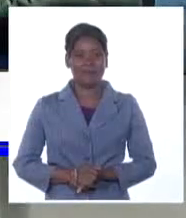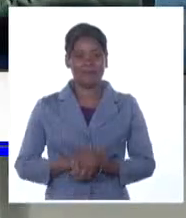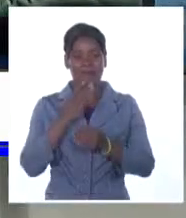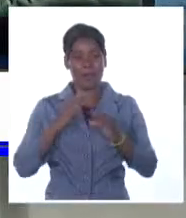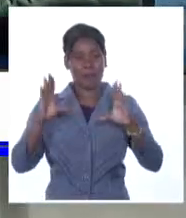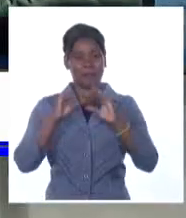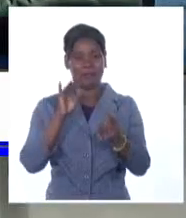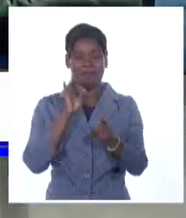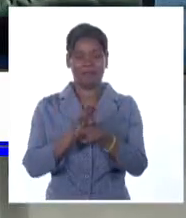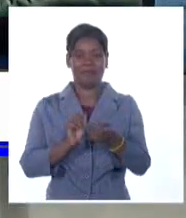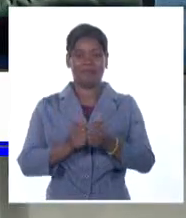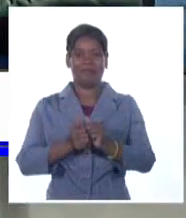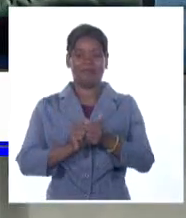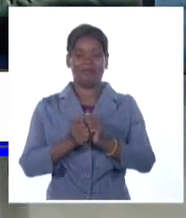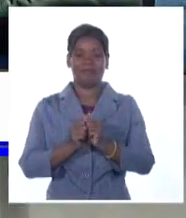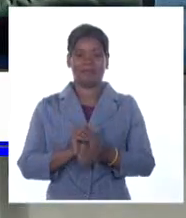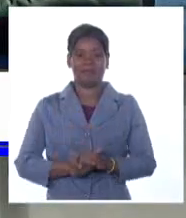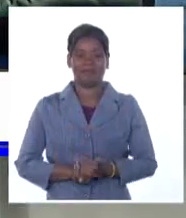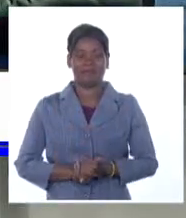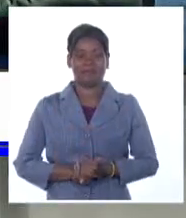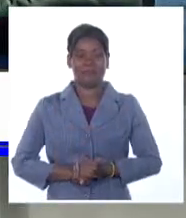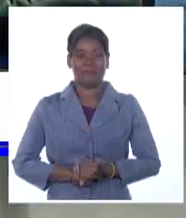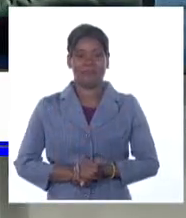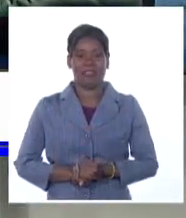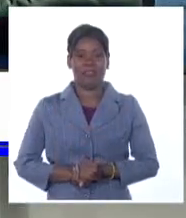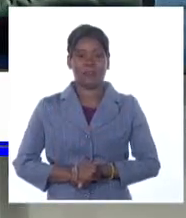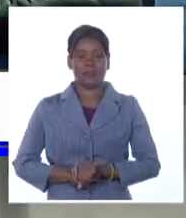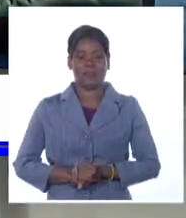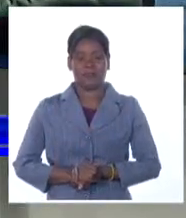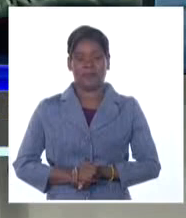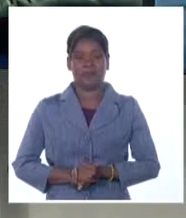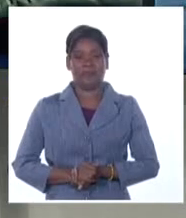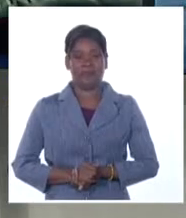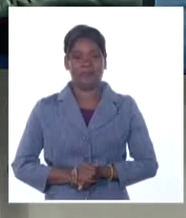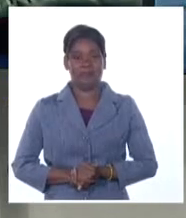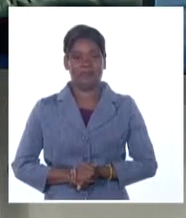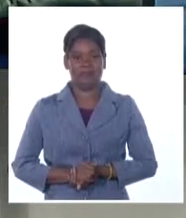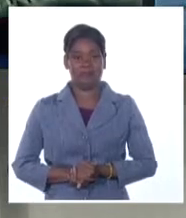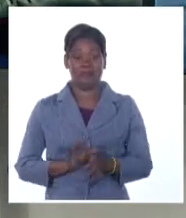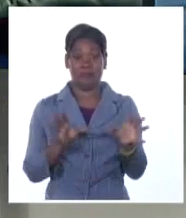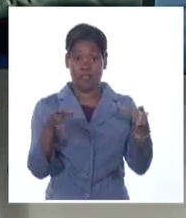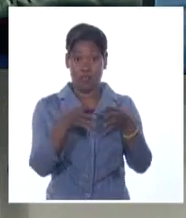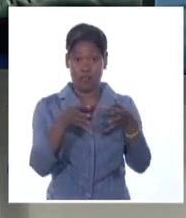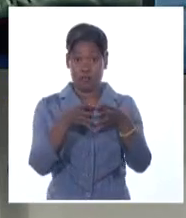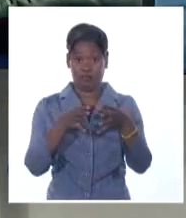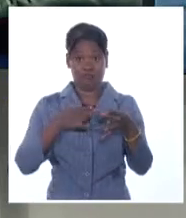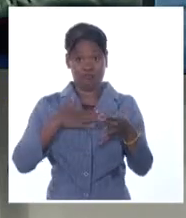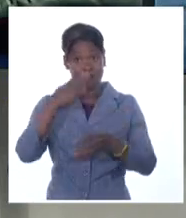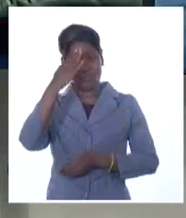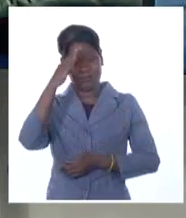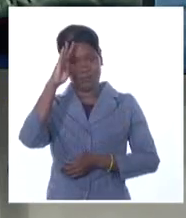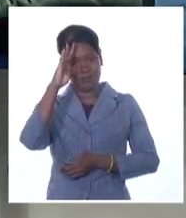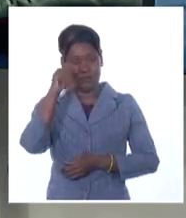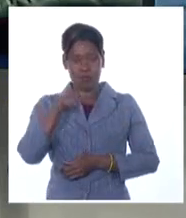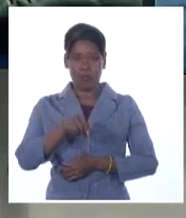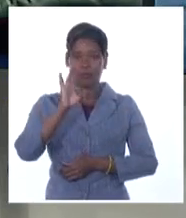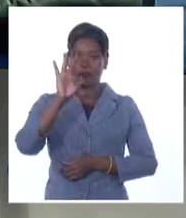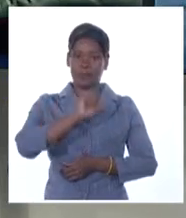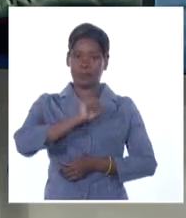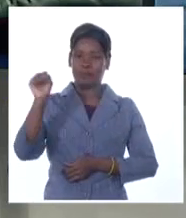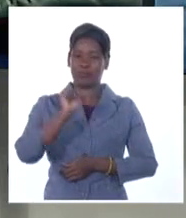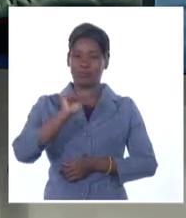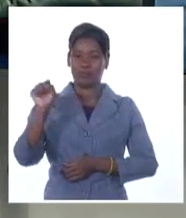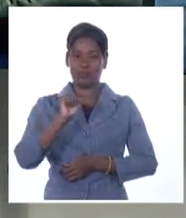buenas noches. Ya comenzamos nuestro segmento deportivo en la emisión estelar. Los domadores de Cuba llegaron hoy a 8 victorias